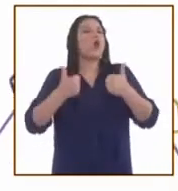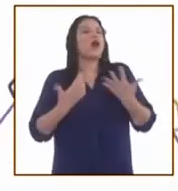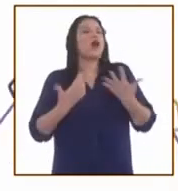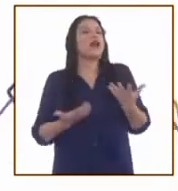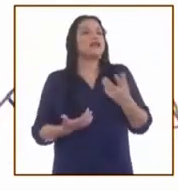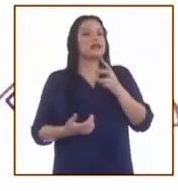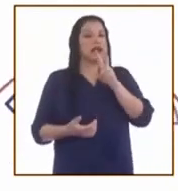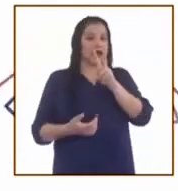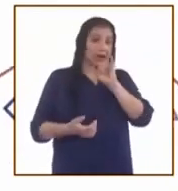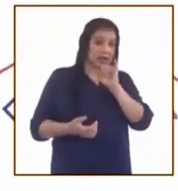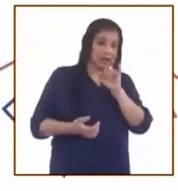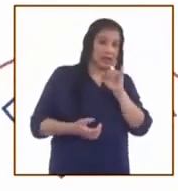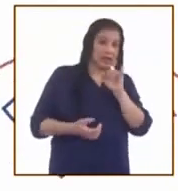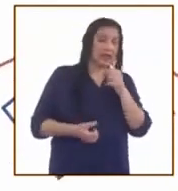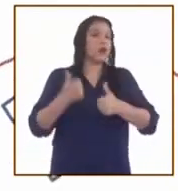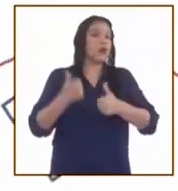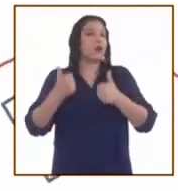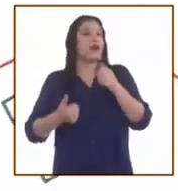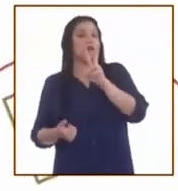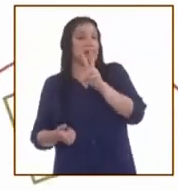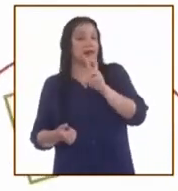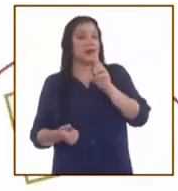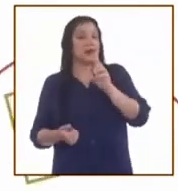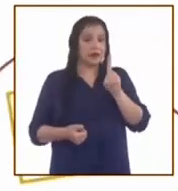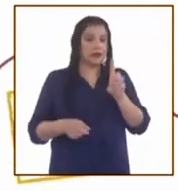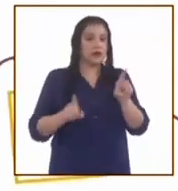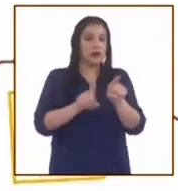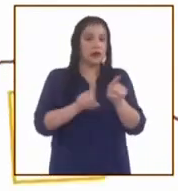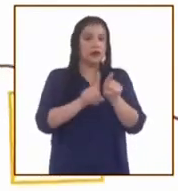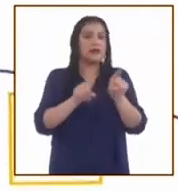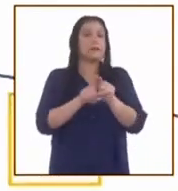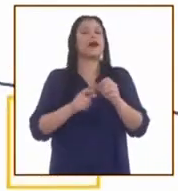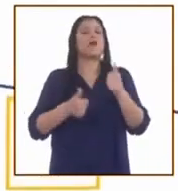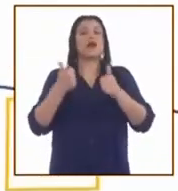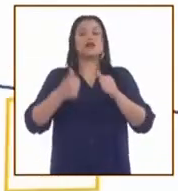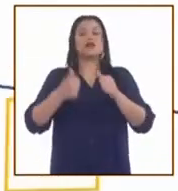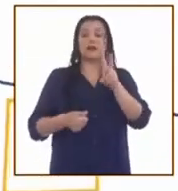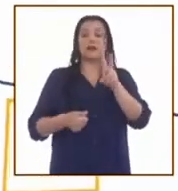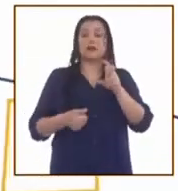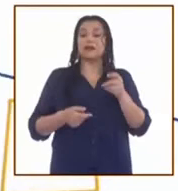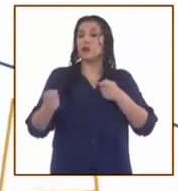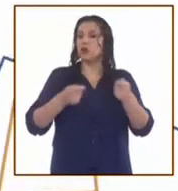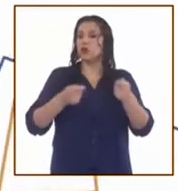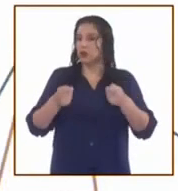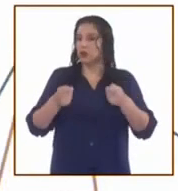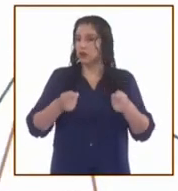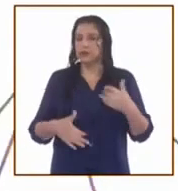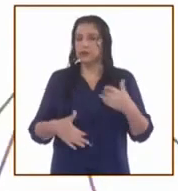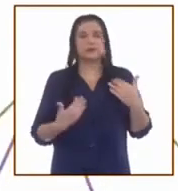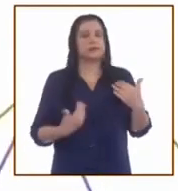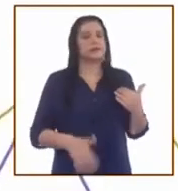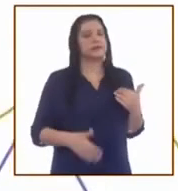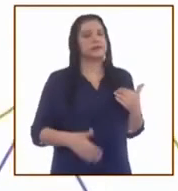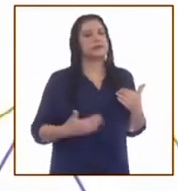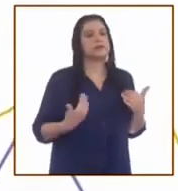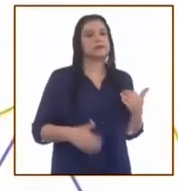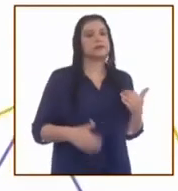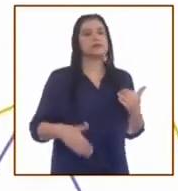variable independiente, la dependiente y las de control.